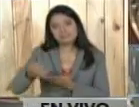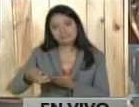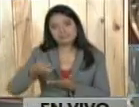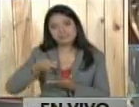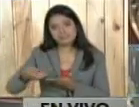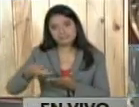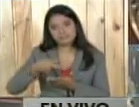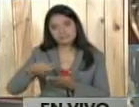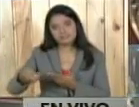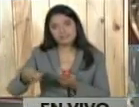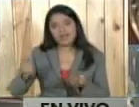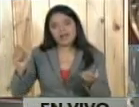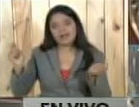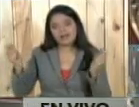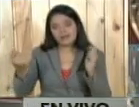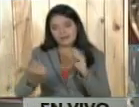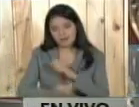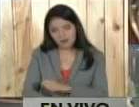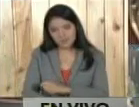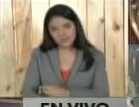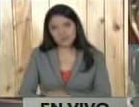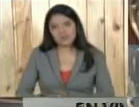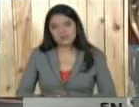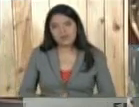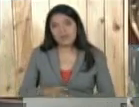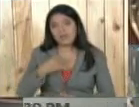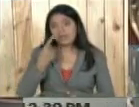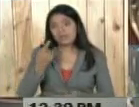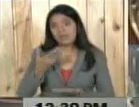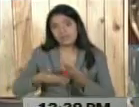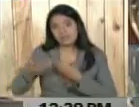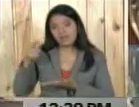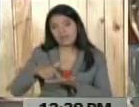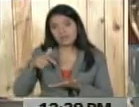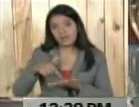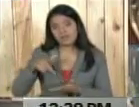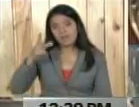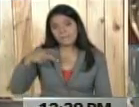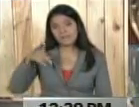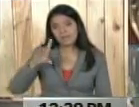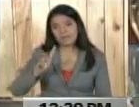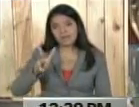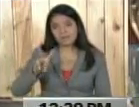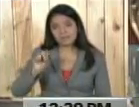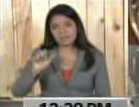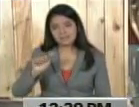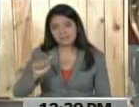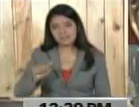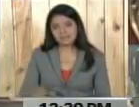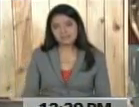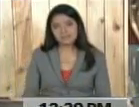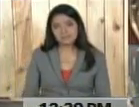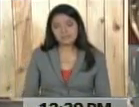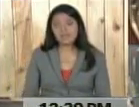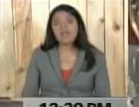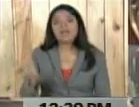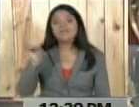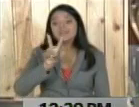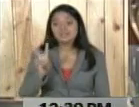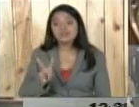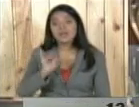y hacer el cambio de deuda de nuestra PDVSA. Y Venezuela va a terminar un